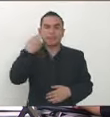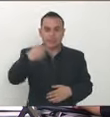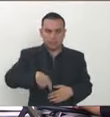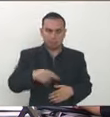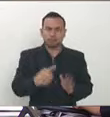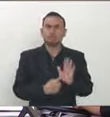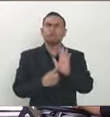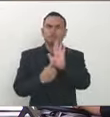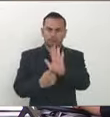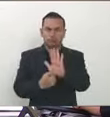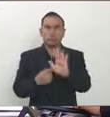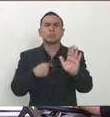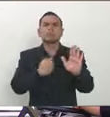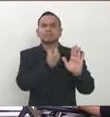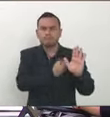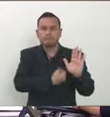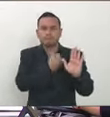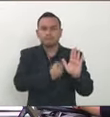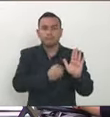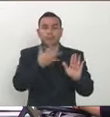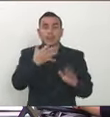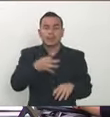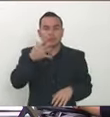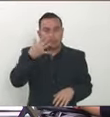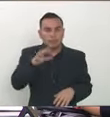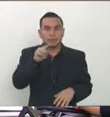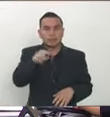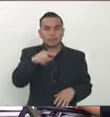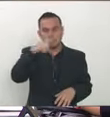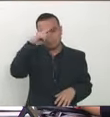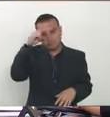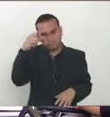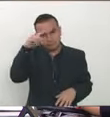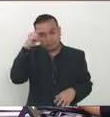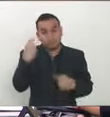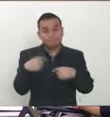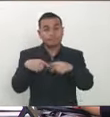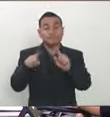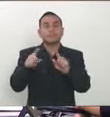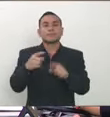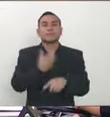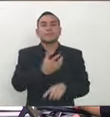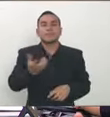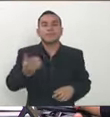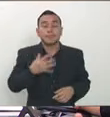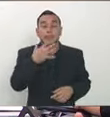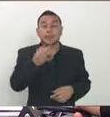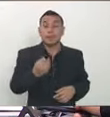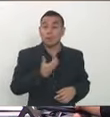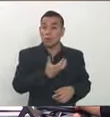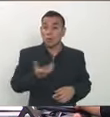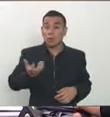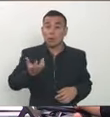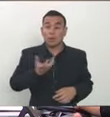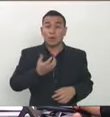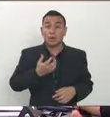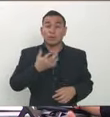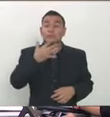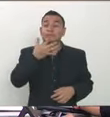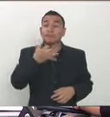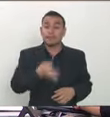no está difícil comprobarlo, pues, y, bueno, obviamente si tiene salario y lo siguen pagando, pues está fuera de la medida, pero